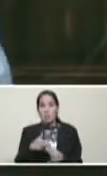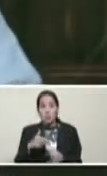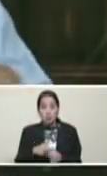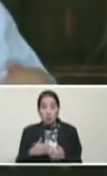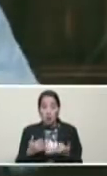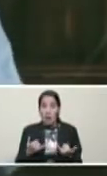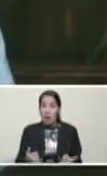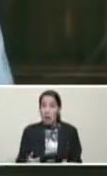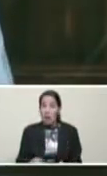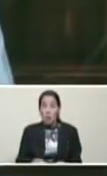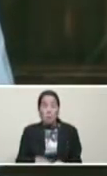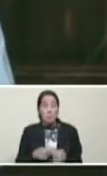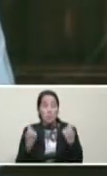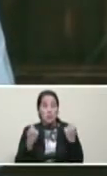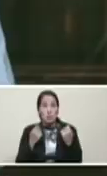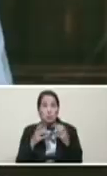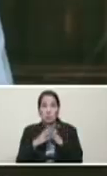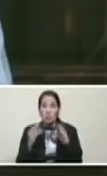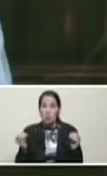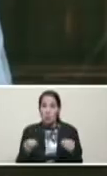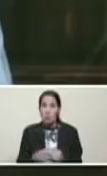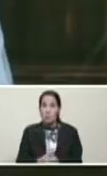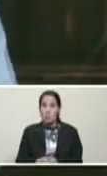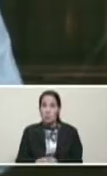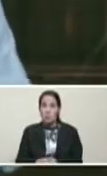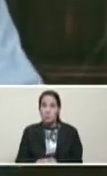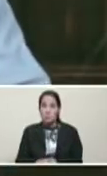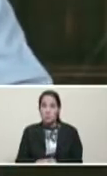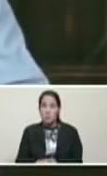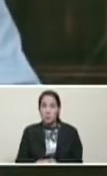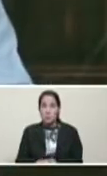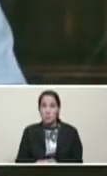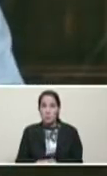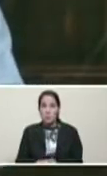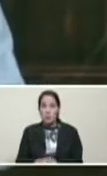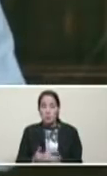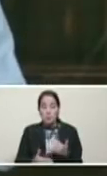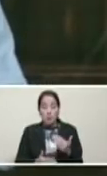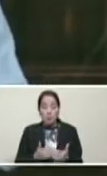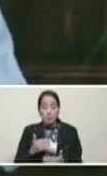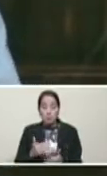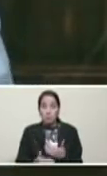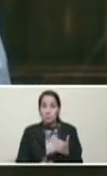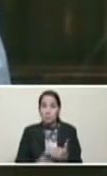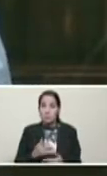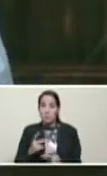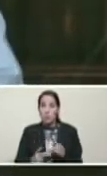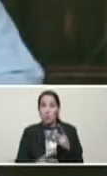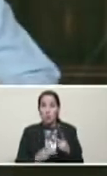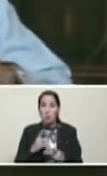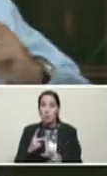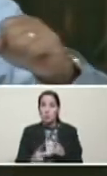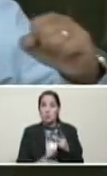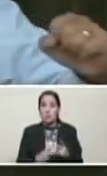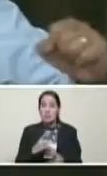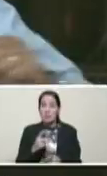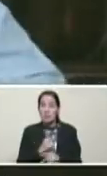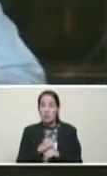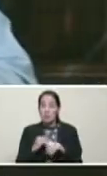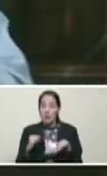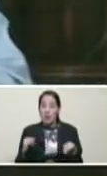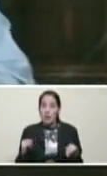rompiendo con todo eso ahora estamos en pleno proceso en pleno proceso de ruptura